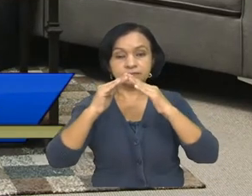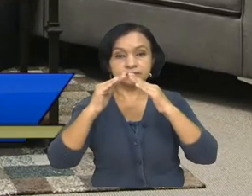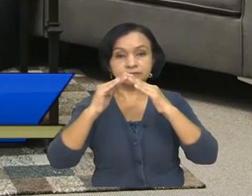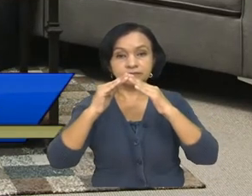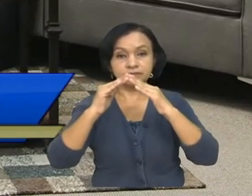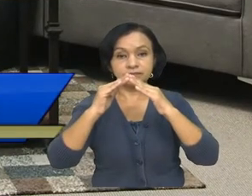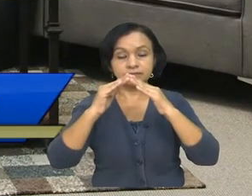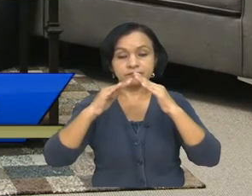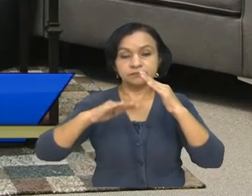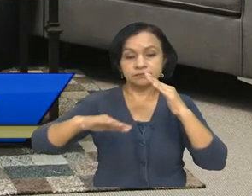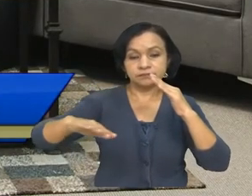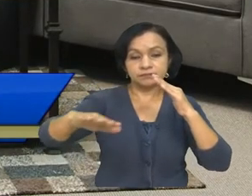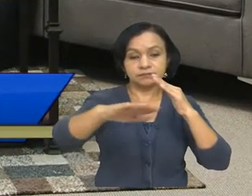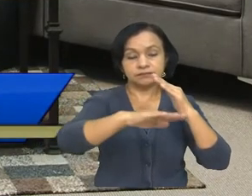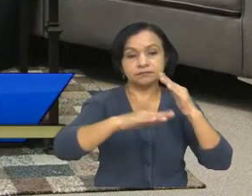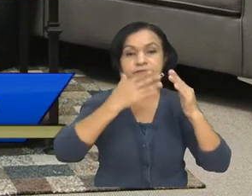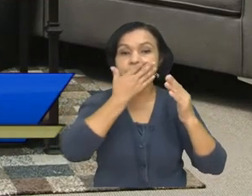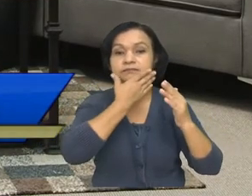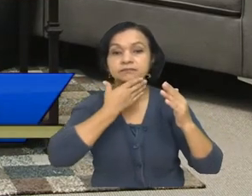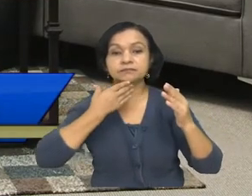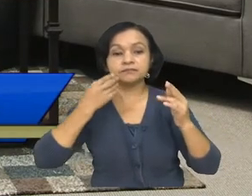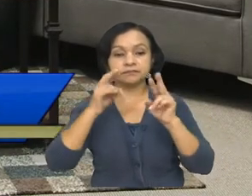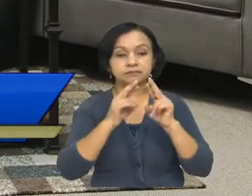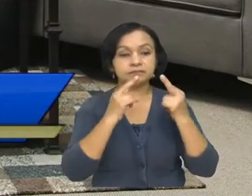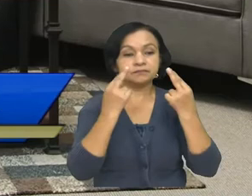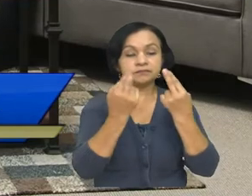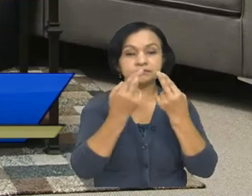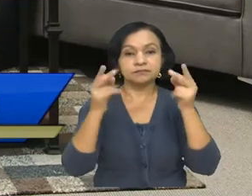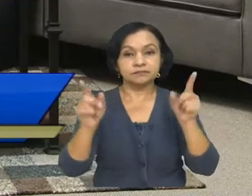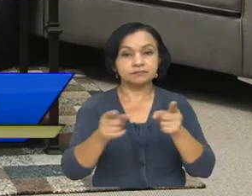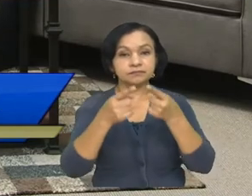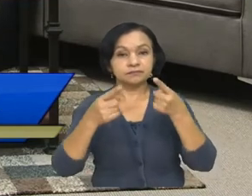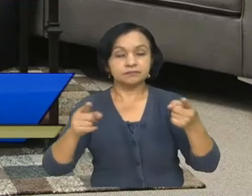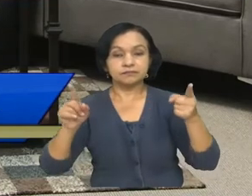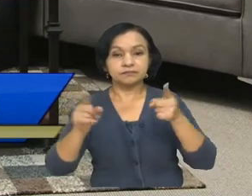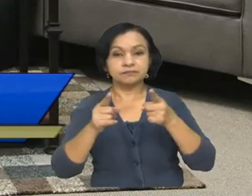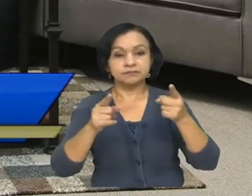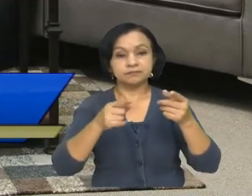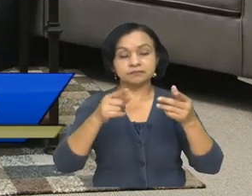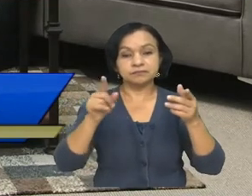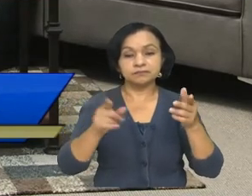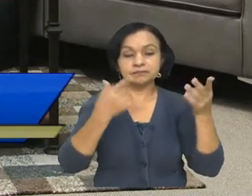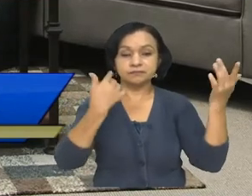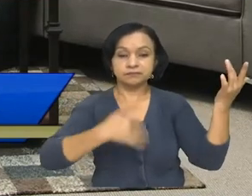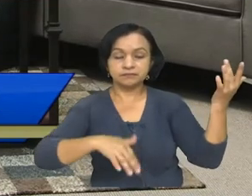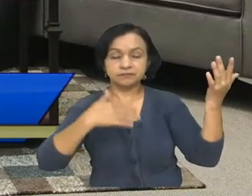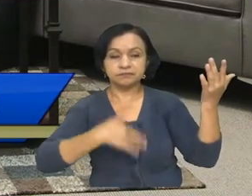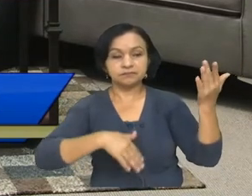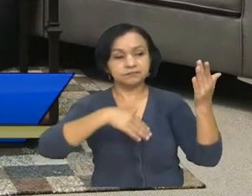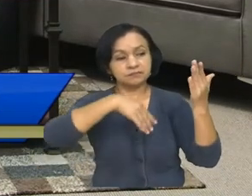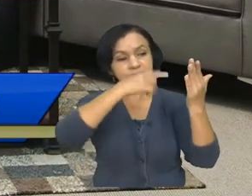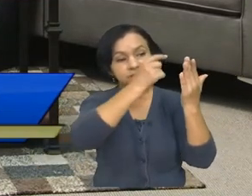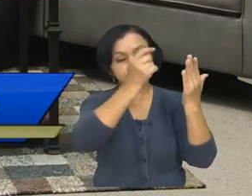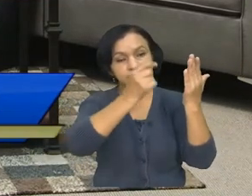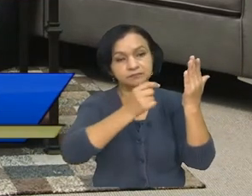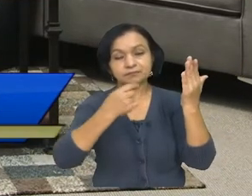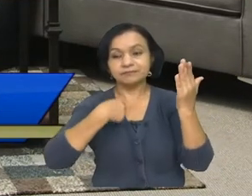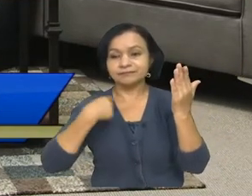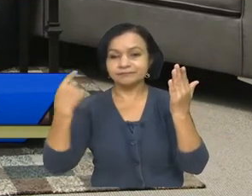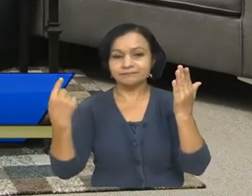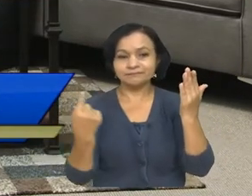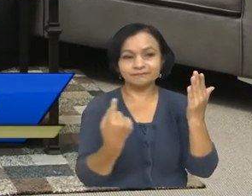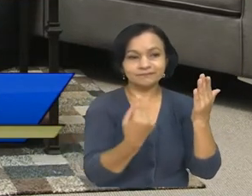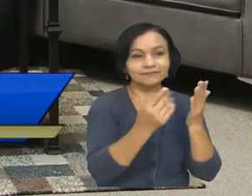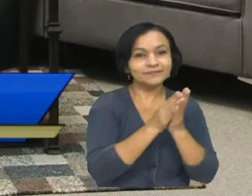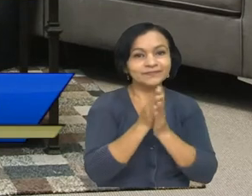un encuentro de jóvenes, de artistas, ahí se pintaba, se tocaba guitarra, y yo me metía en ese ambiente,